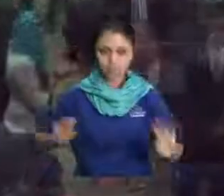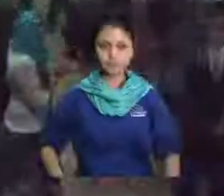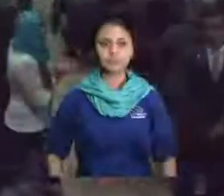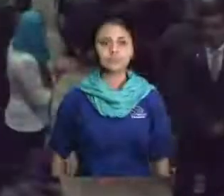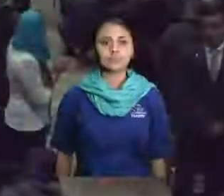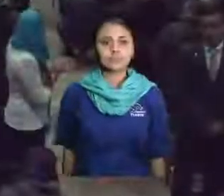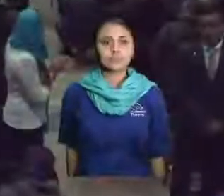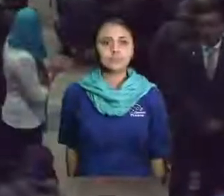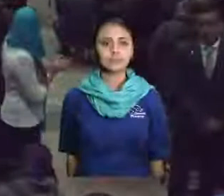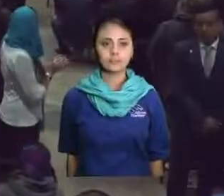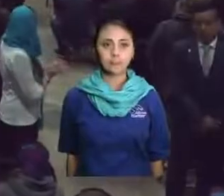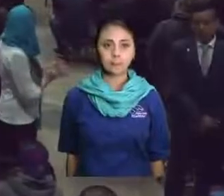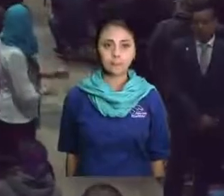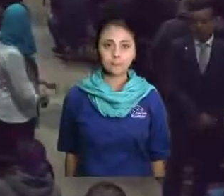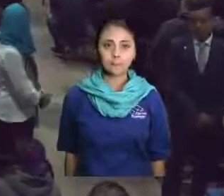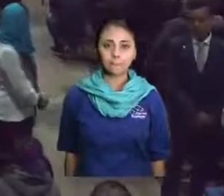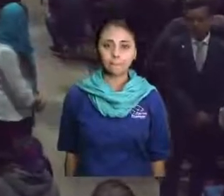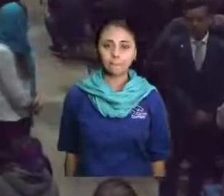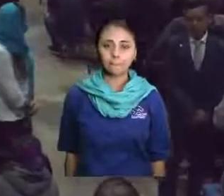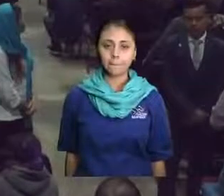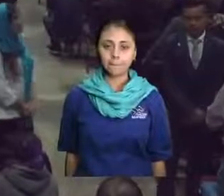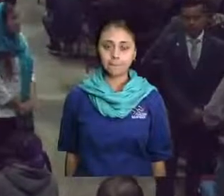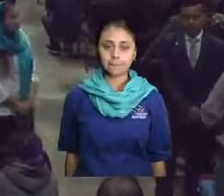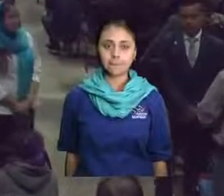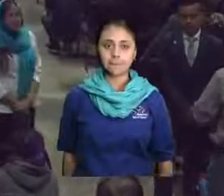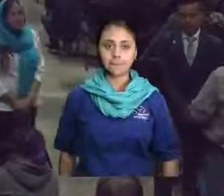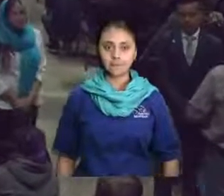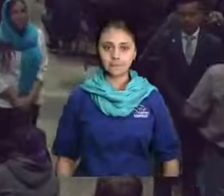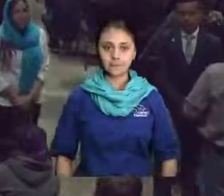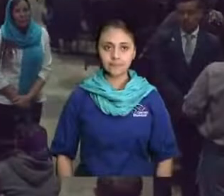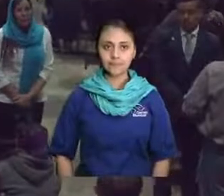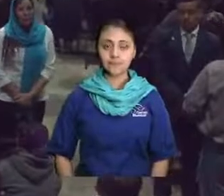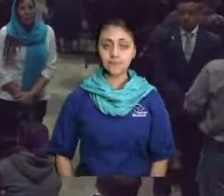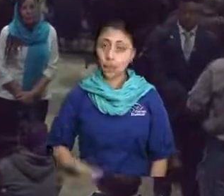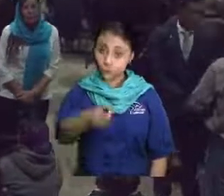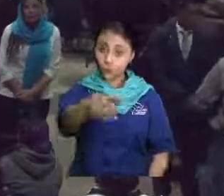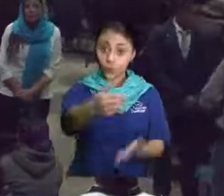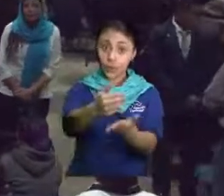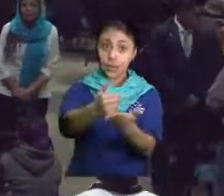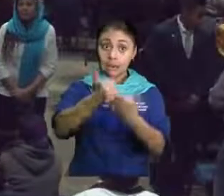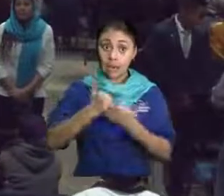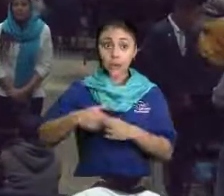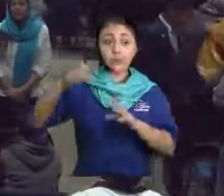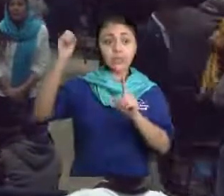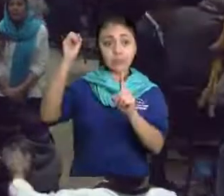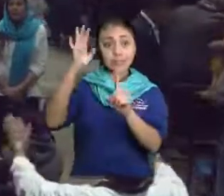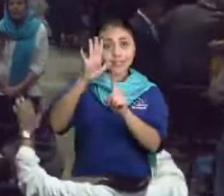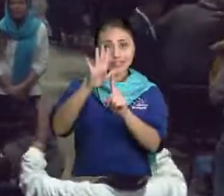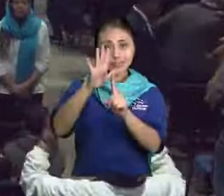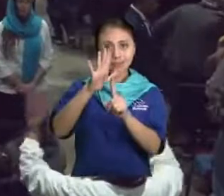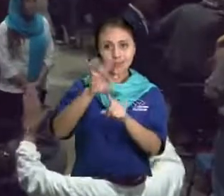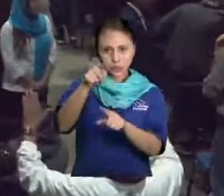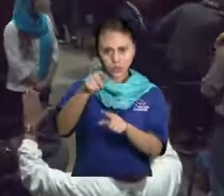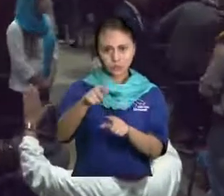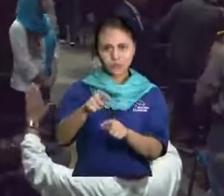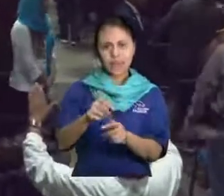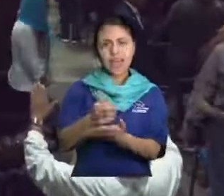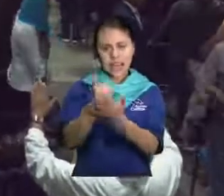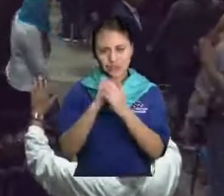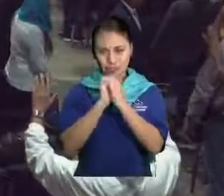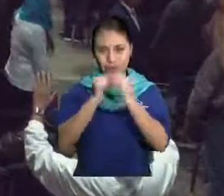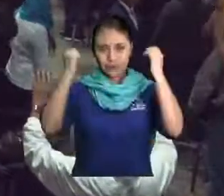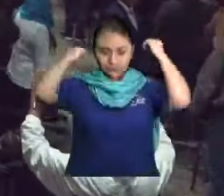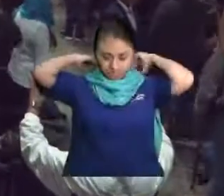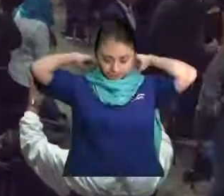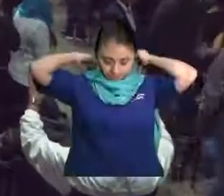haciendo, porque eso es constante. ¿Me ayuda a bendecir a la gente que ha venido? Extienda sus manos hacia acá, por favor,